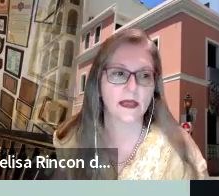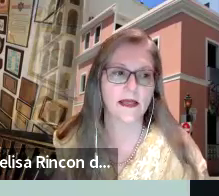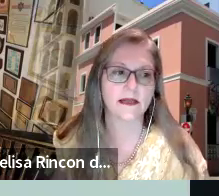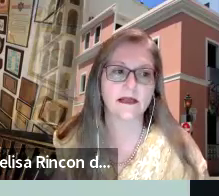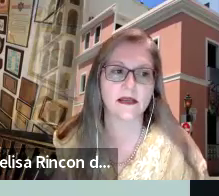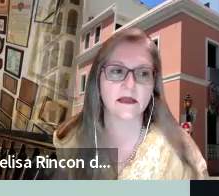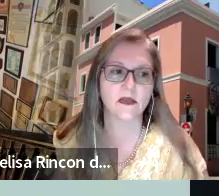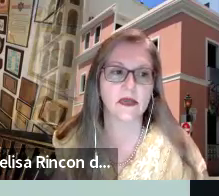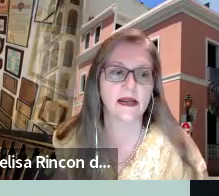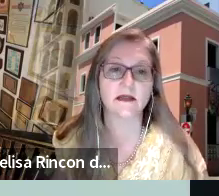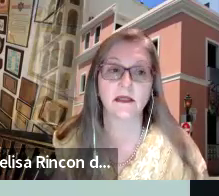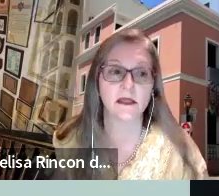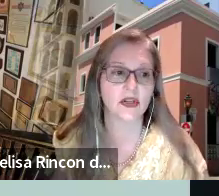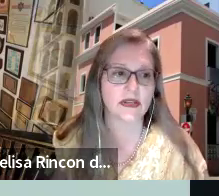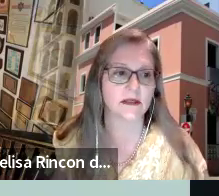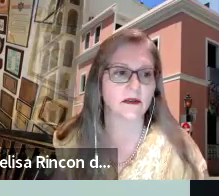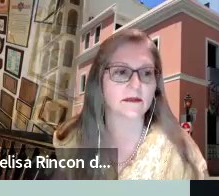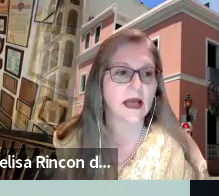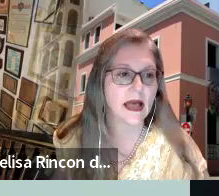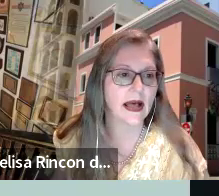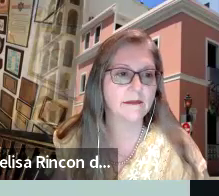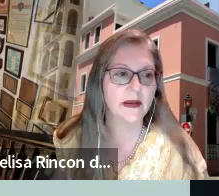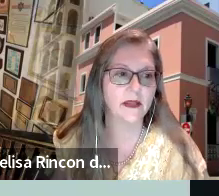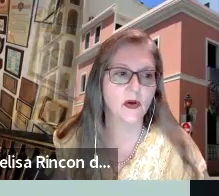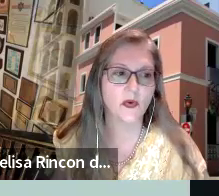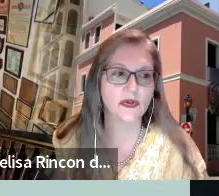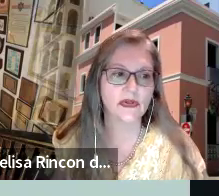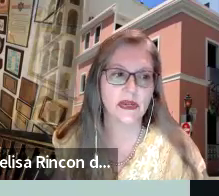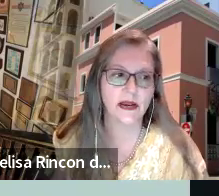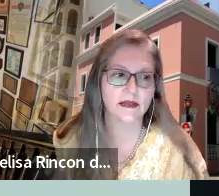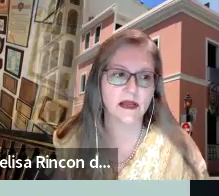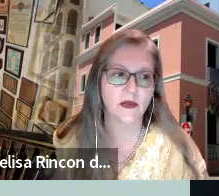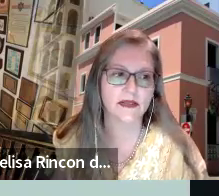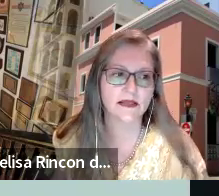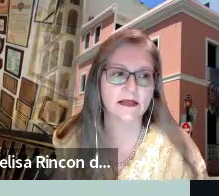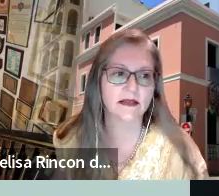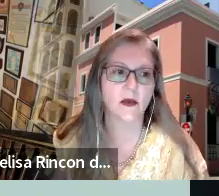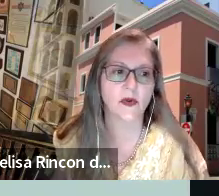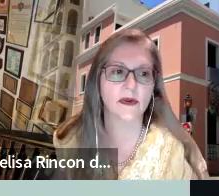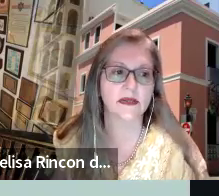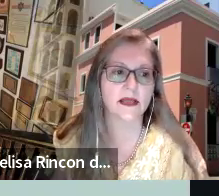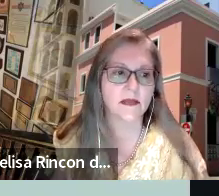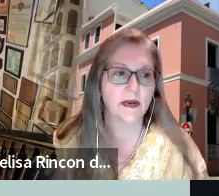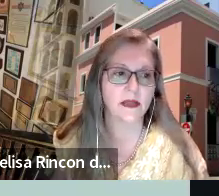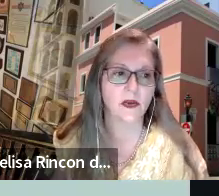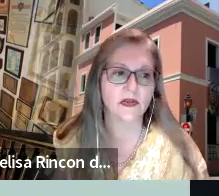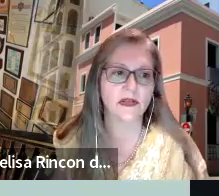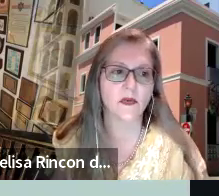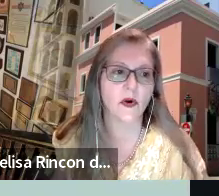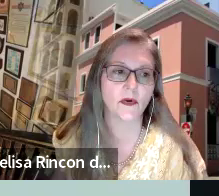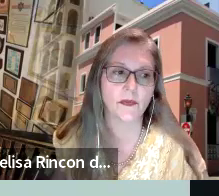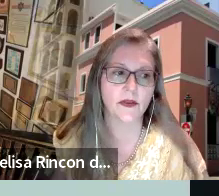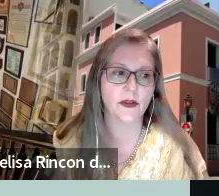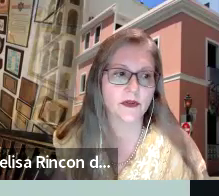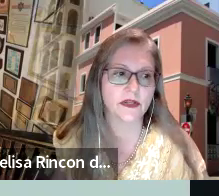de Humanidades y Ciencias Sociales en dicho centro. Ha impartido cursos y realizado estancias en universidades prestigiosas